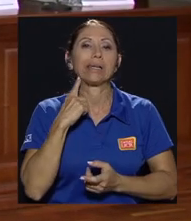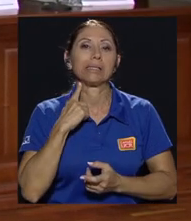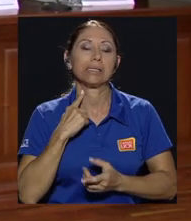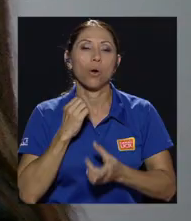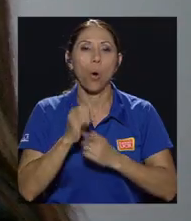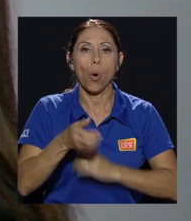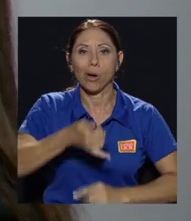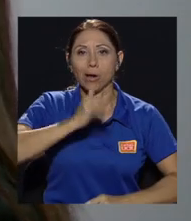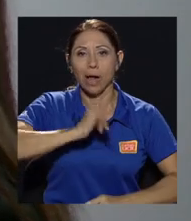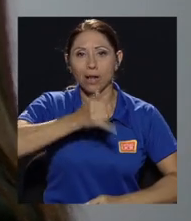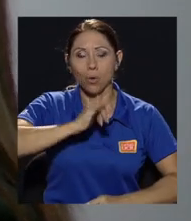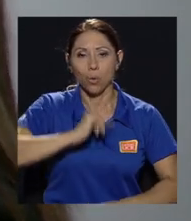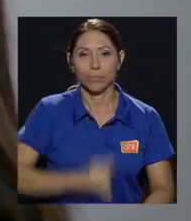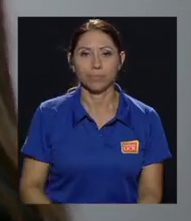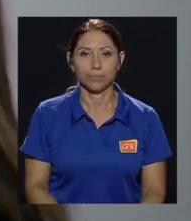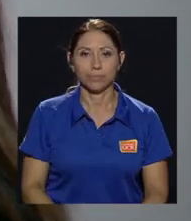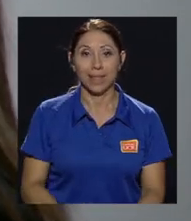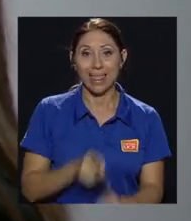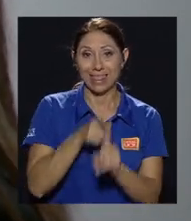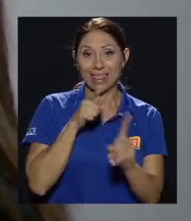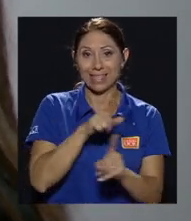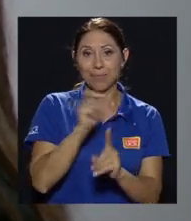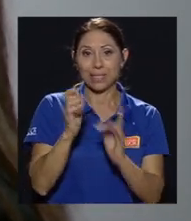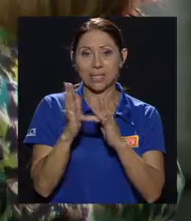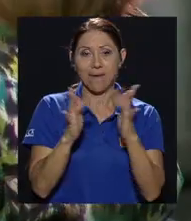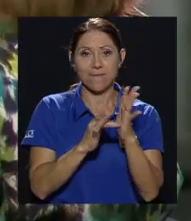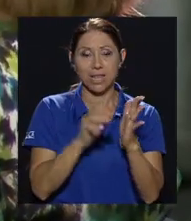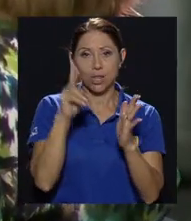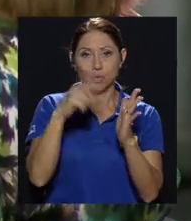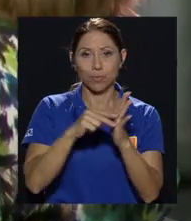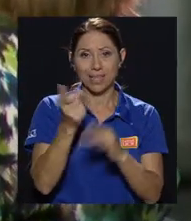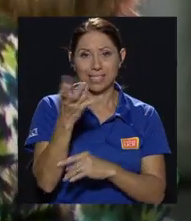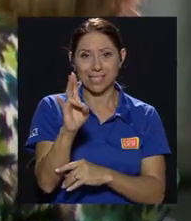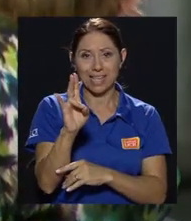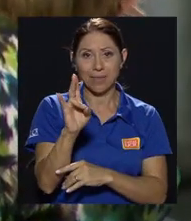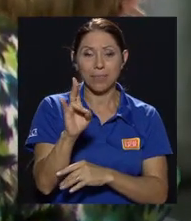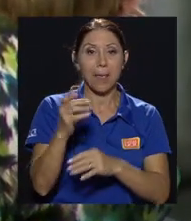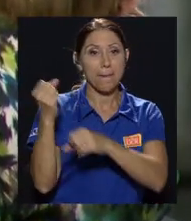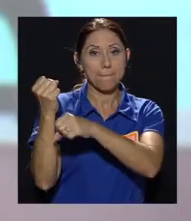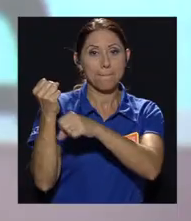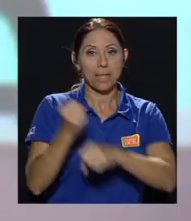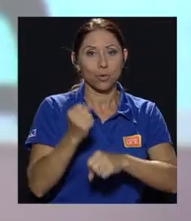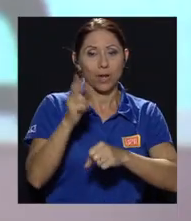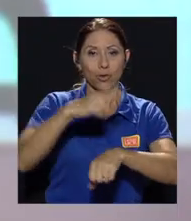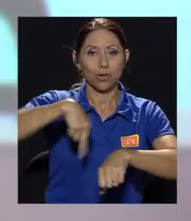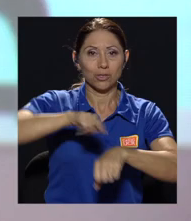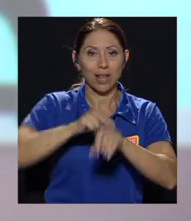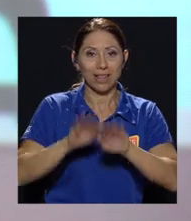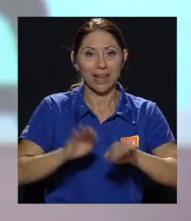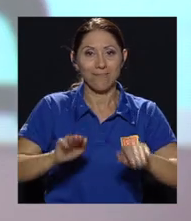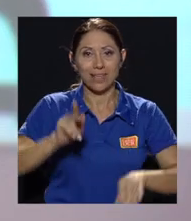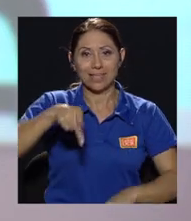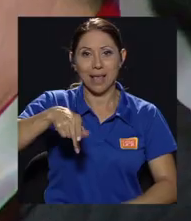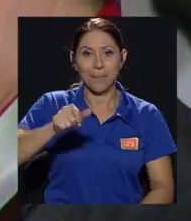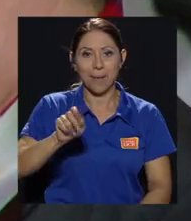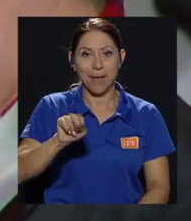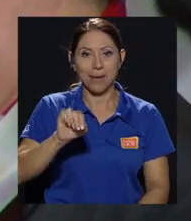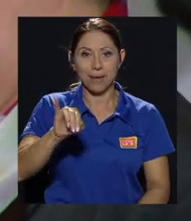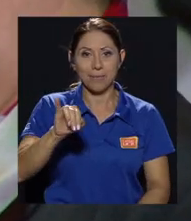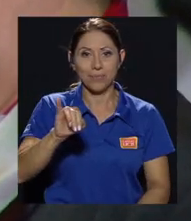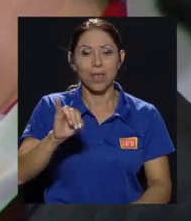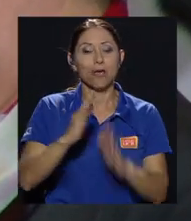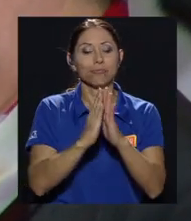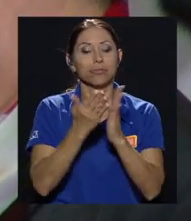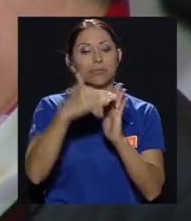alcohol. Desde abril de 2017, el Patronato Nacional de la Infancia puso en marcha la Política Nacional de la